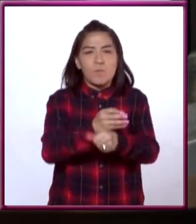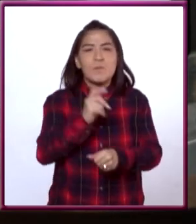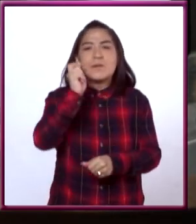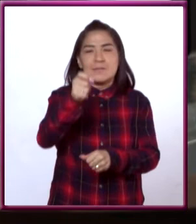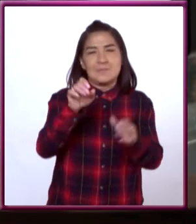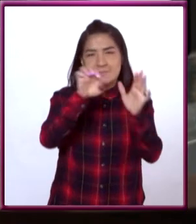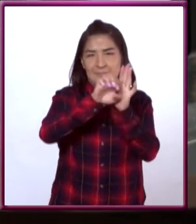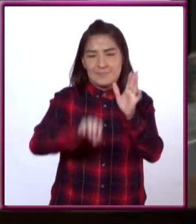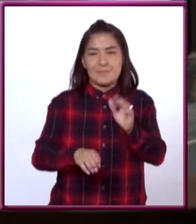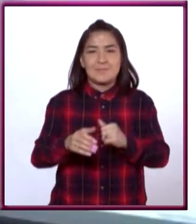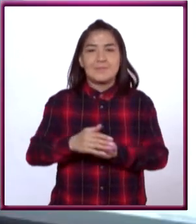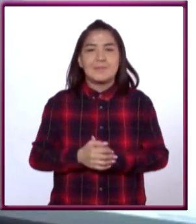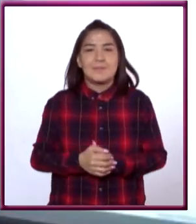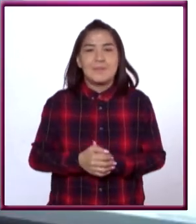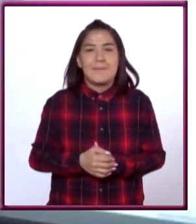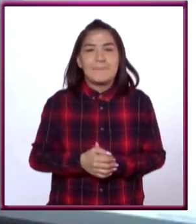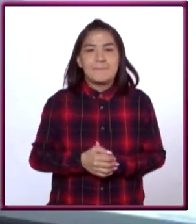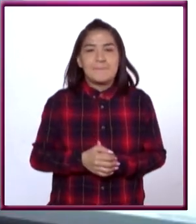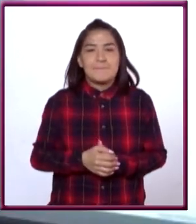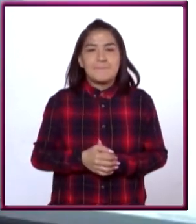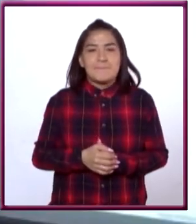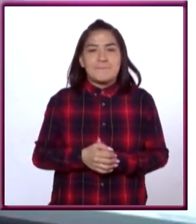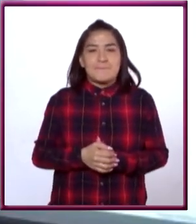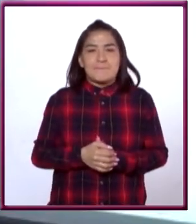caso, por ejemplo,